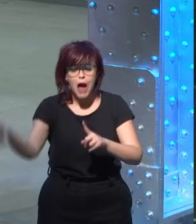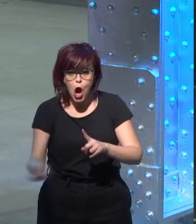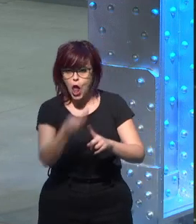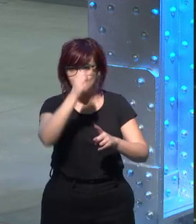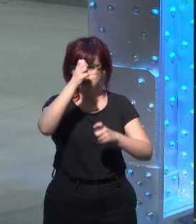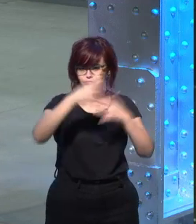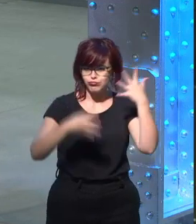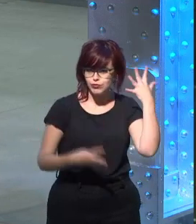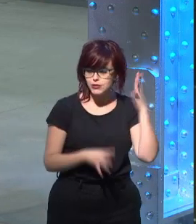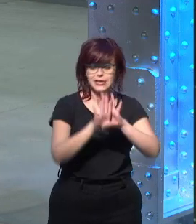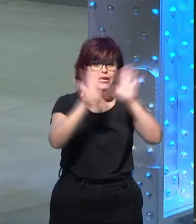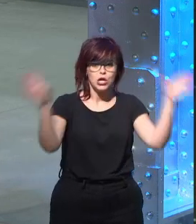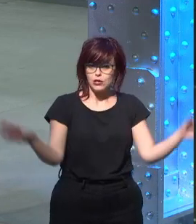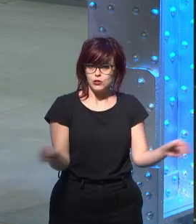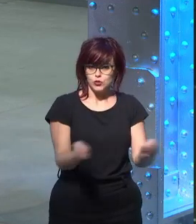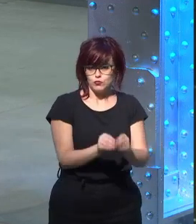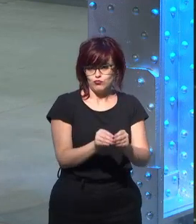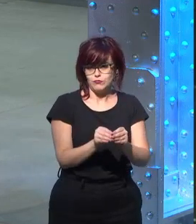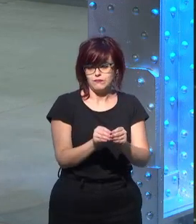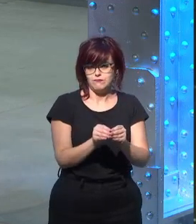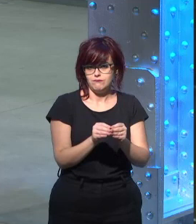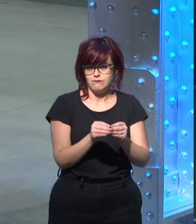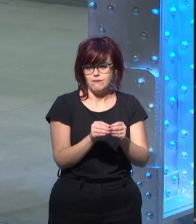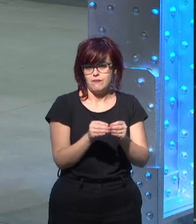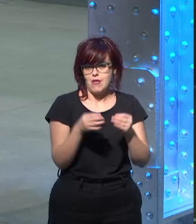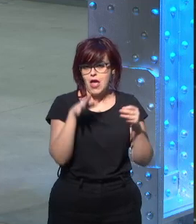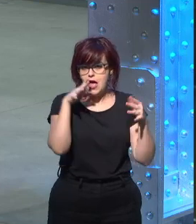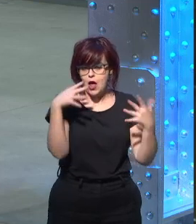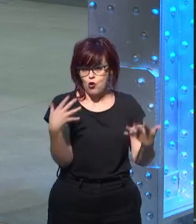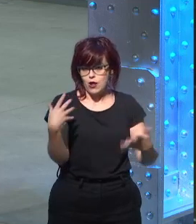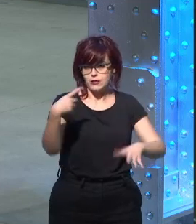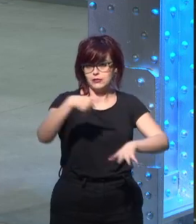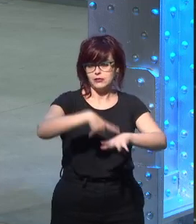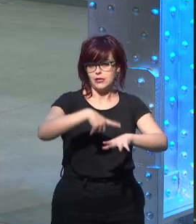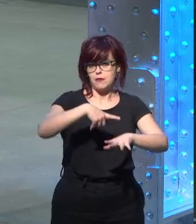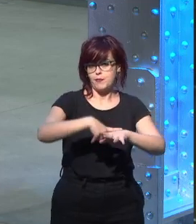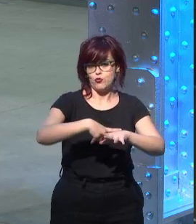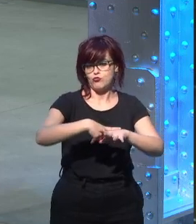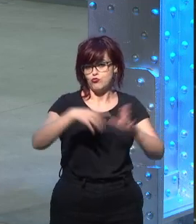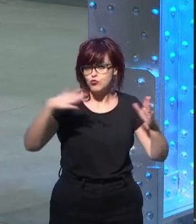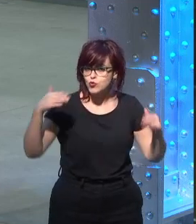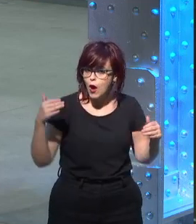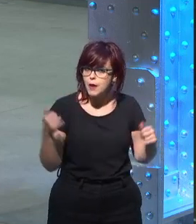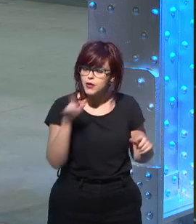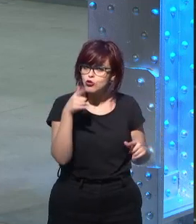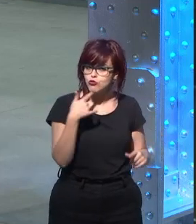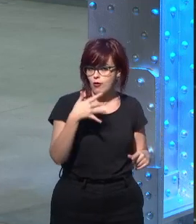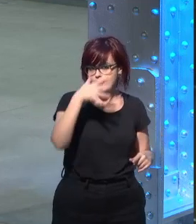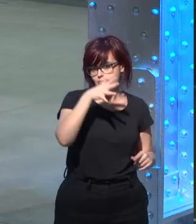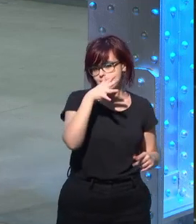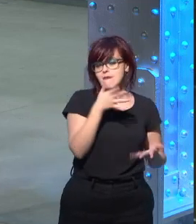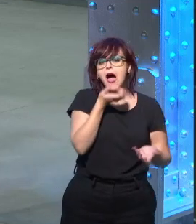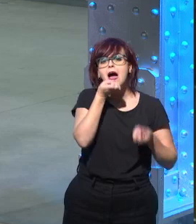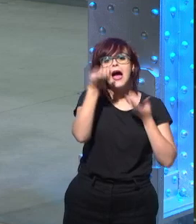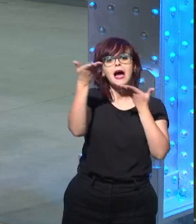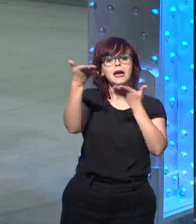estos los resumiremos en unas conclusiones que ahora no hay tiempo para desarrollar, pero que yo anuncio que